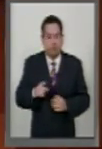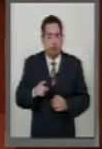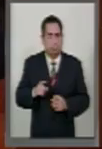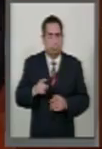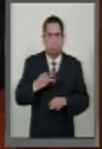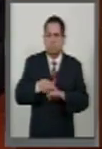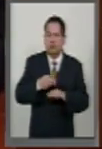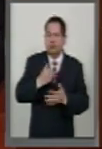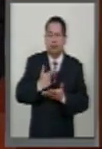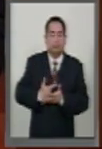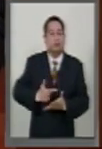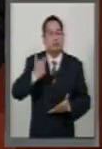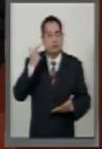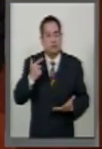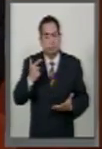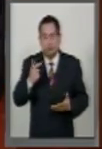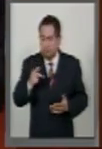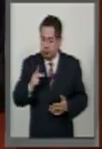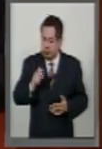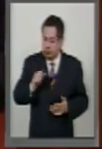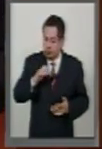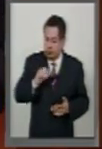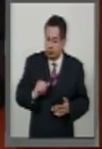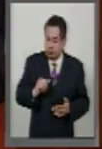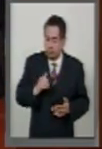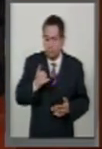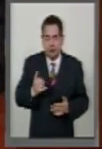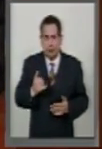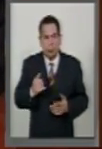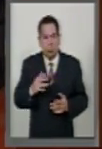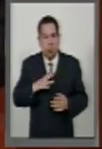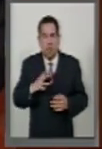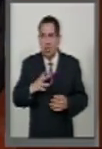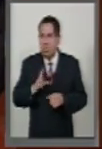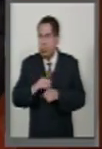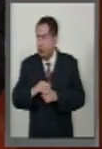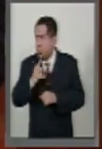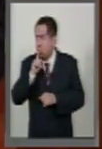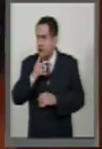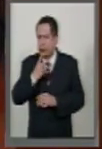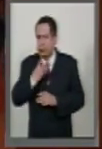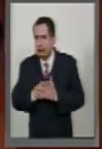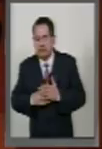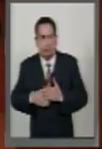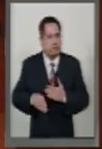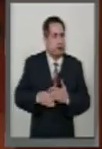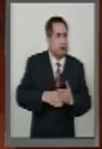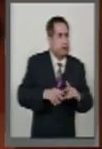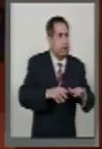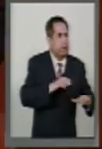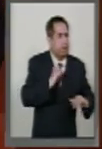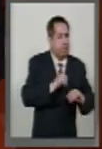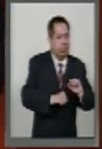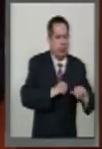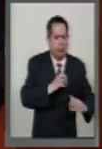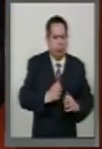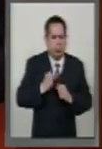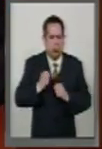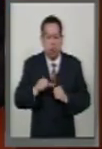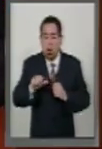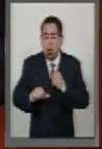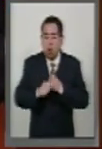muy grave de la pesca ilegal que se da o se desarrolla en los más de